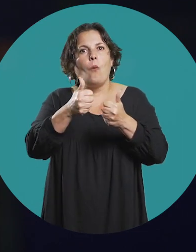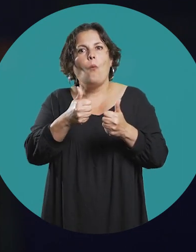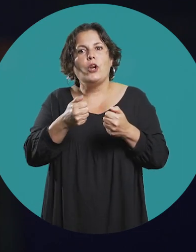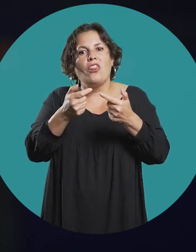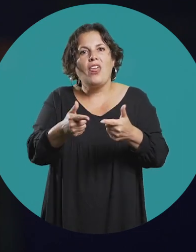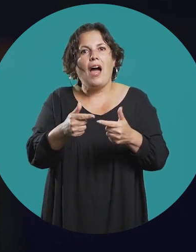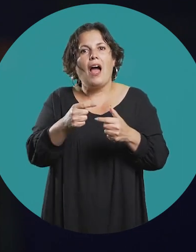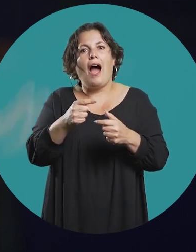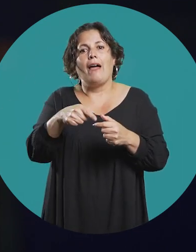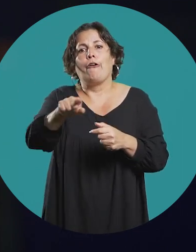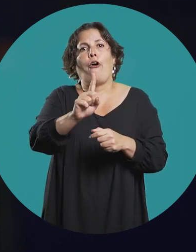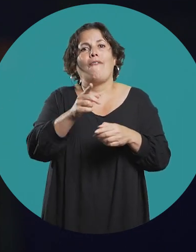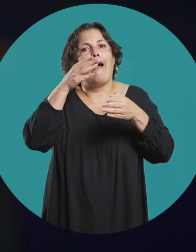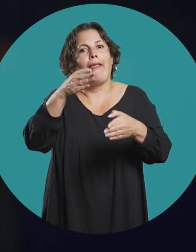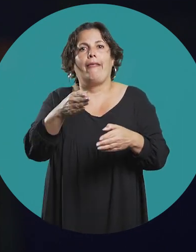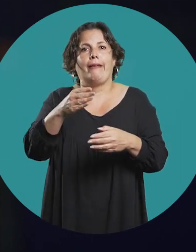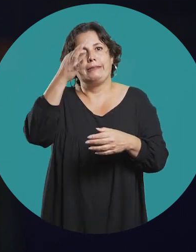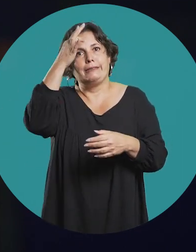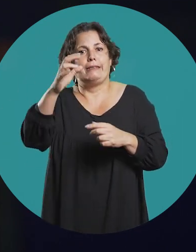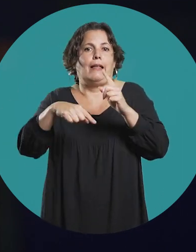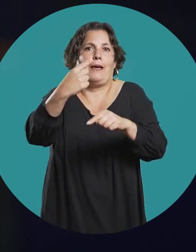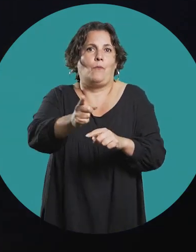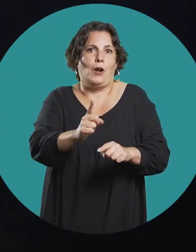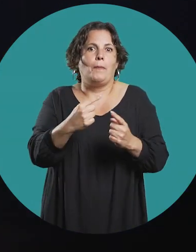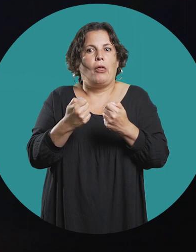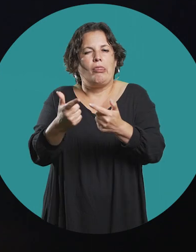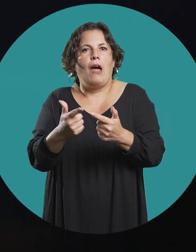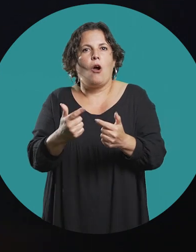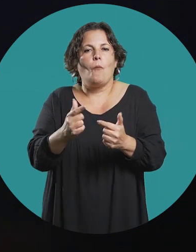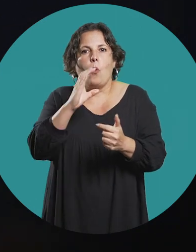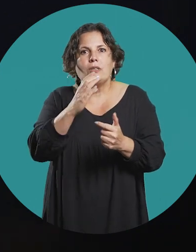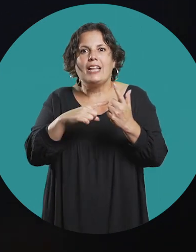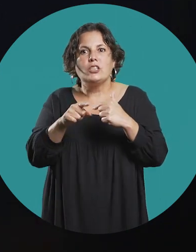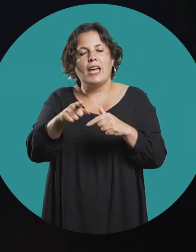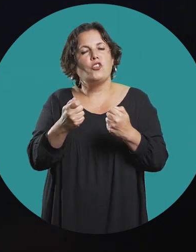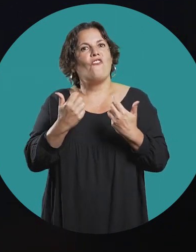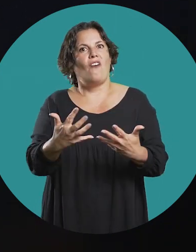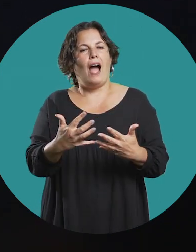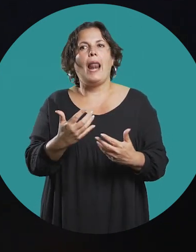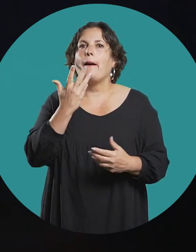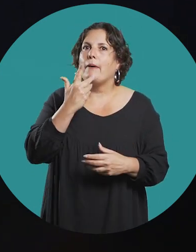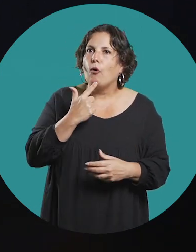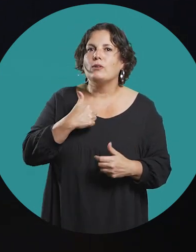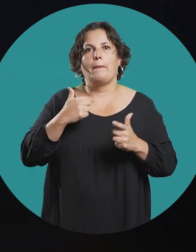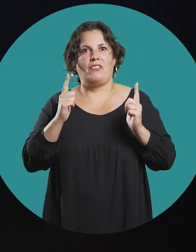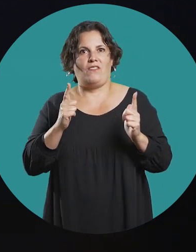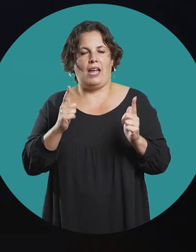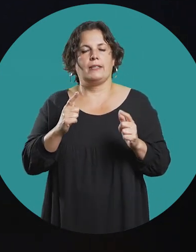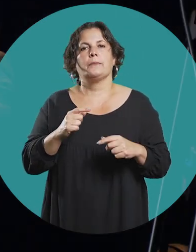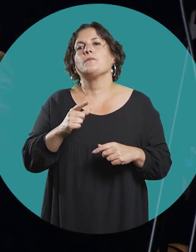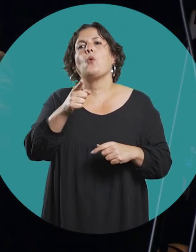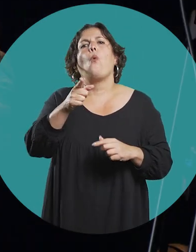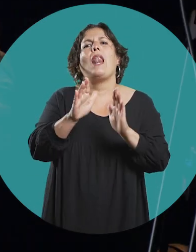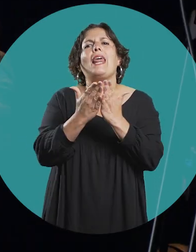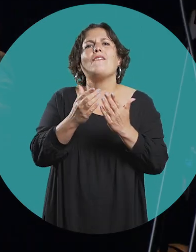en los que no se van a dedicar a las ciencias después. Entonces ahí sentí como, wow, esto vale la pena y me gusta y me divierte. En un